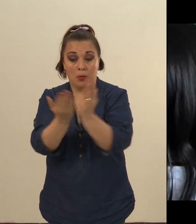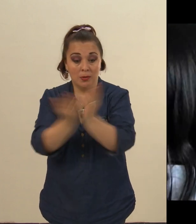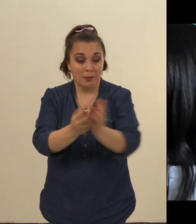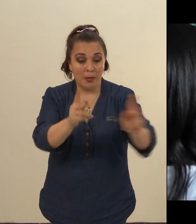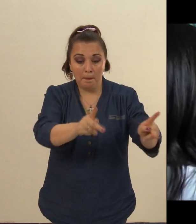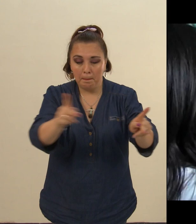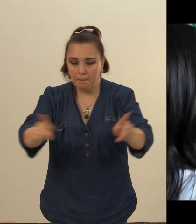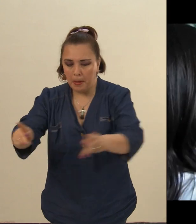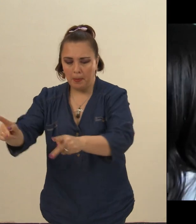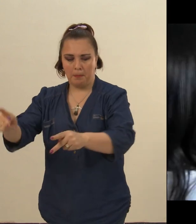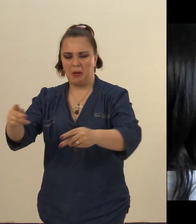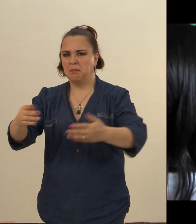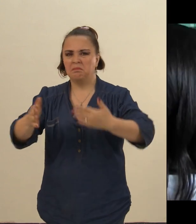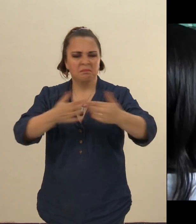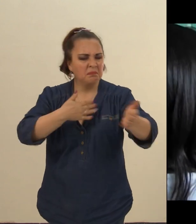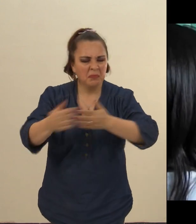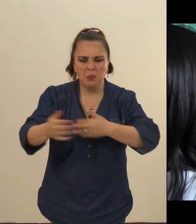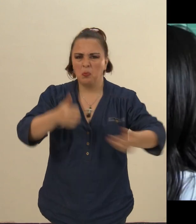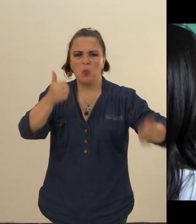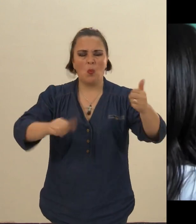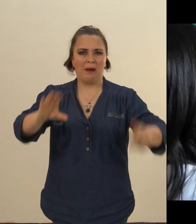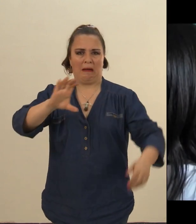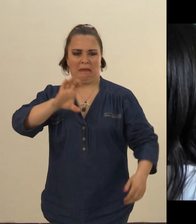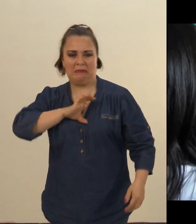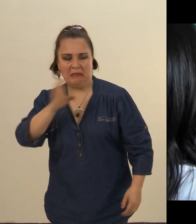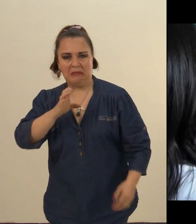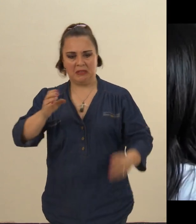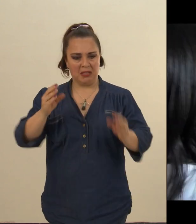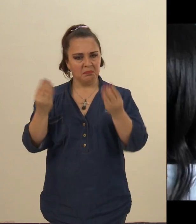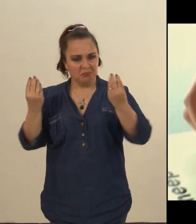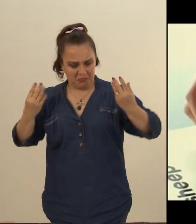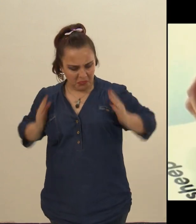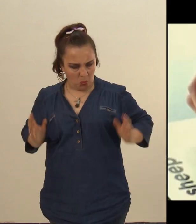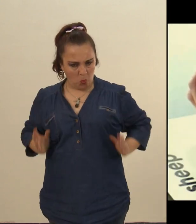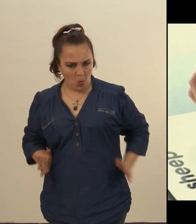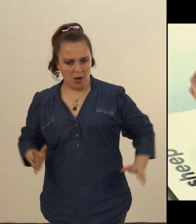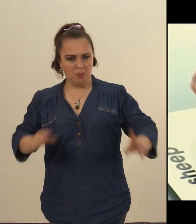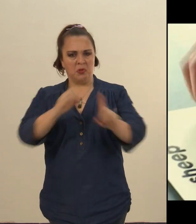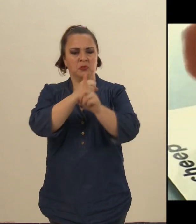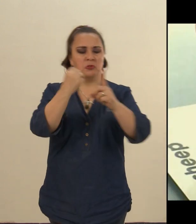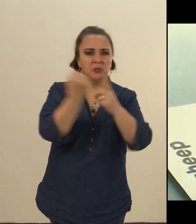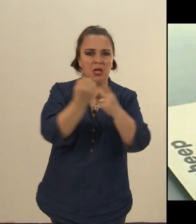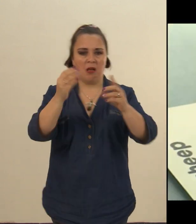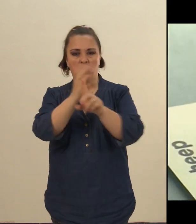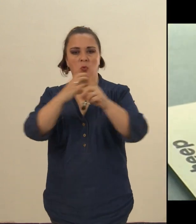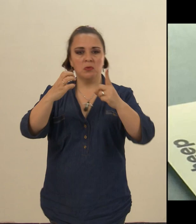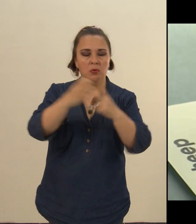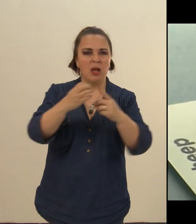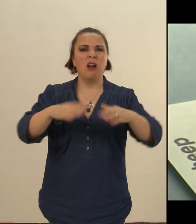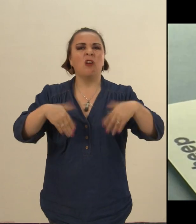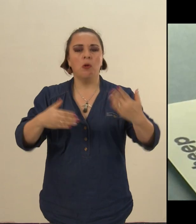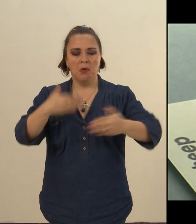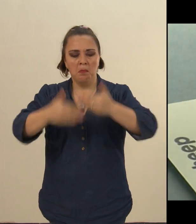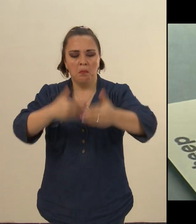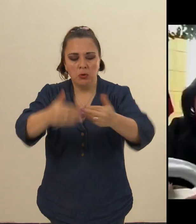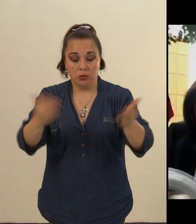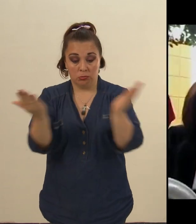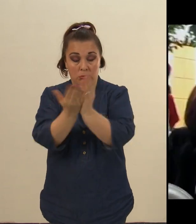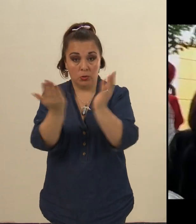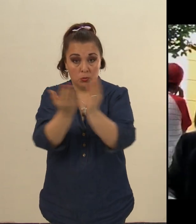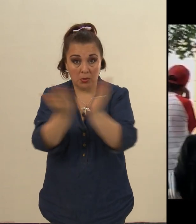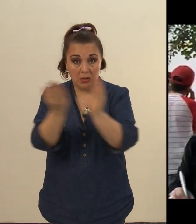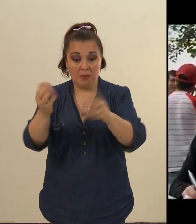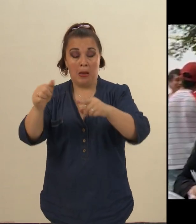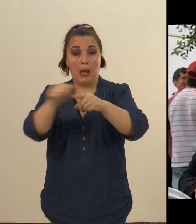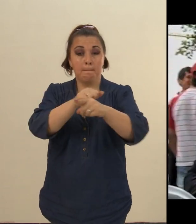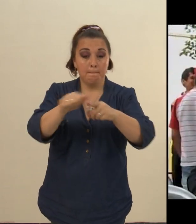independientemente de sus características y condiciones físicas, sociales o culturales a través de procesos educativos o prácticas para la población con